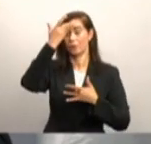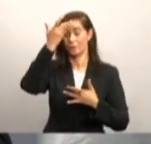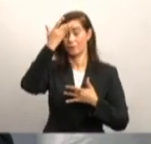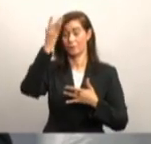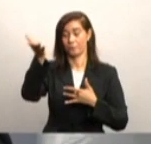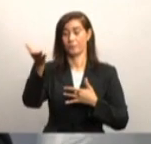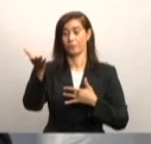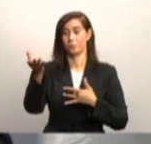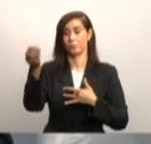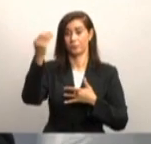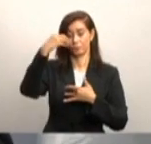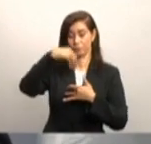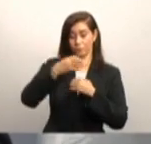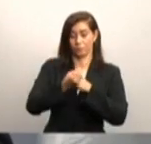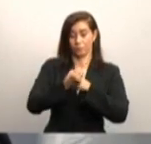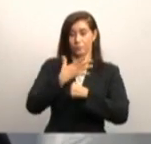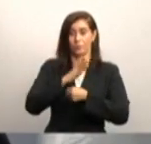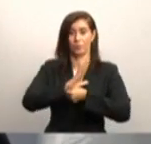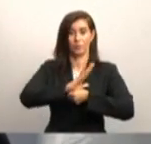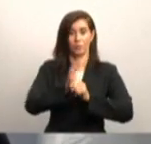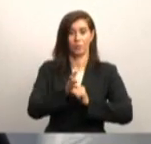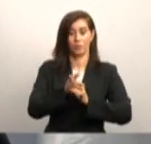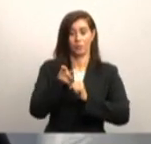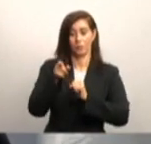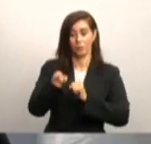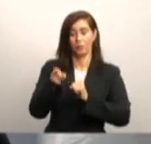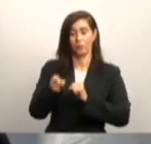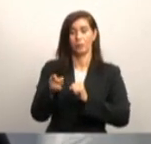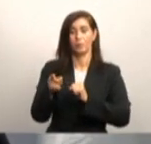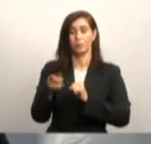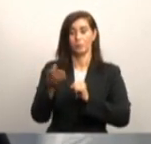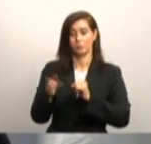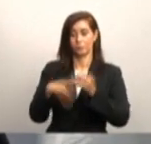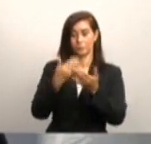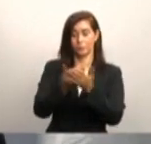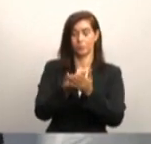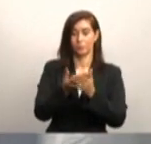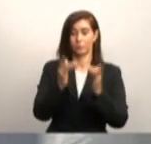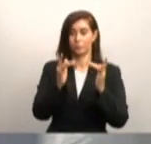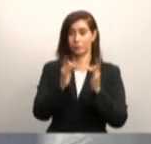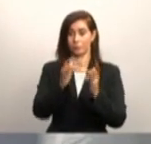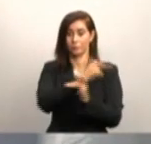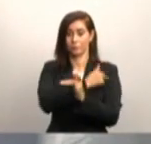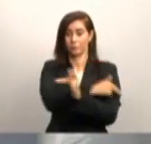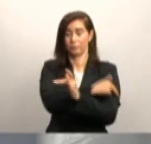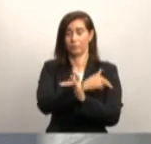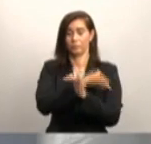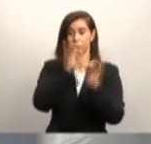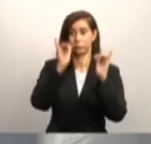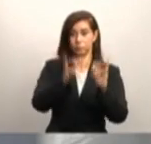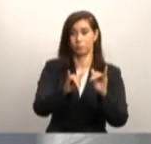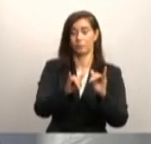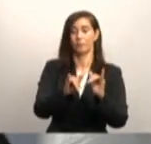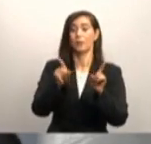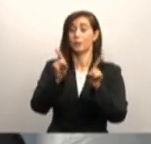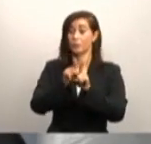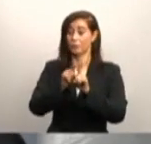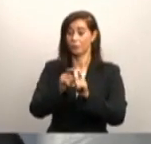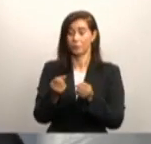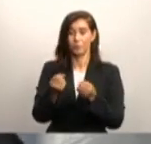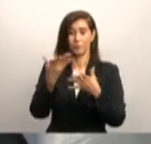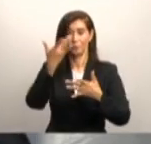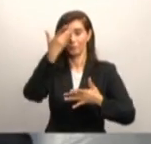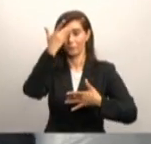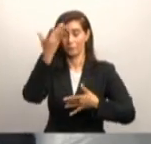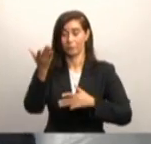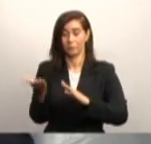se están infectando y son los que están llegando a UCI y son los que están falleciendo también. En el registro